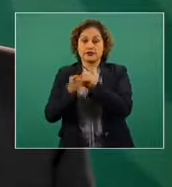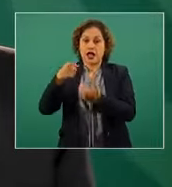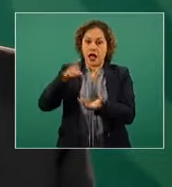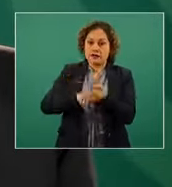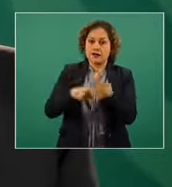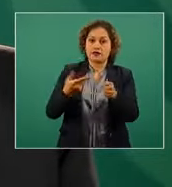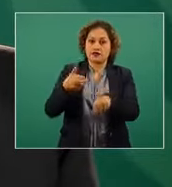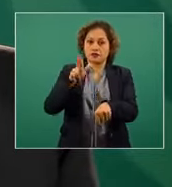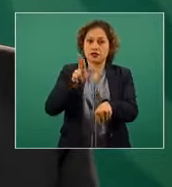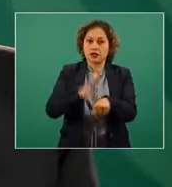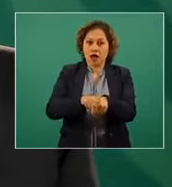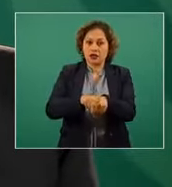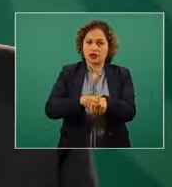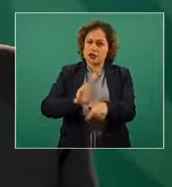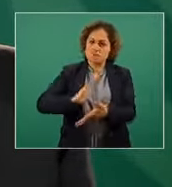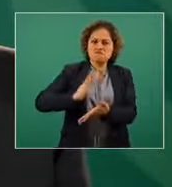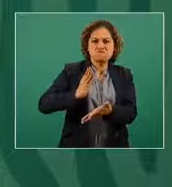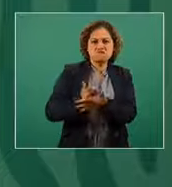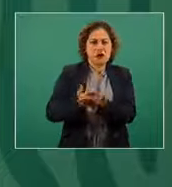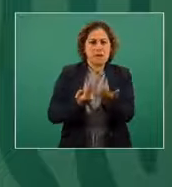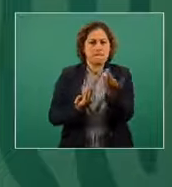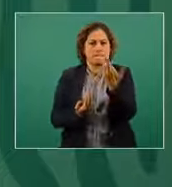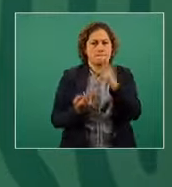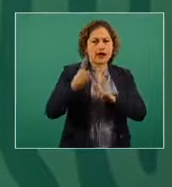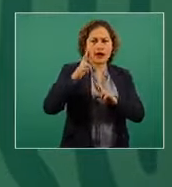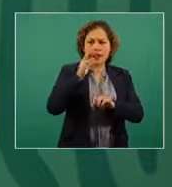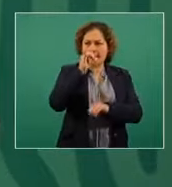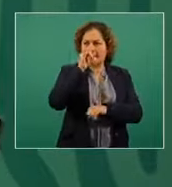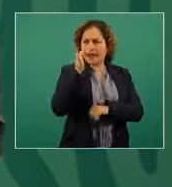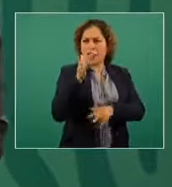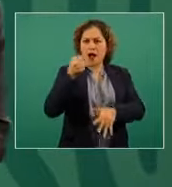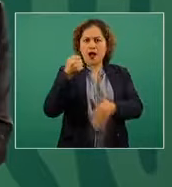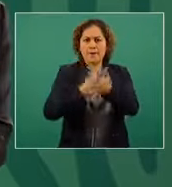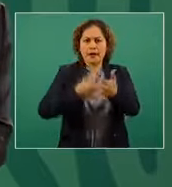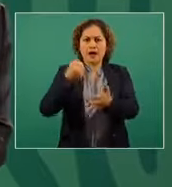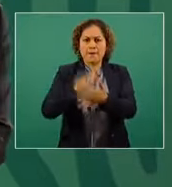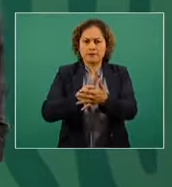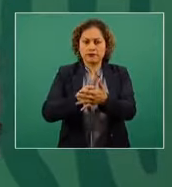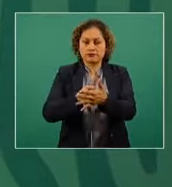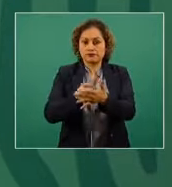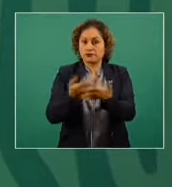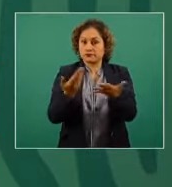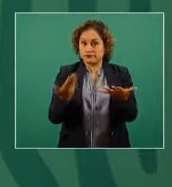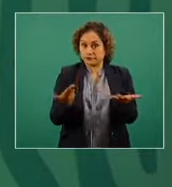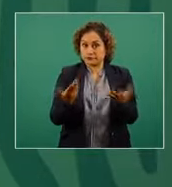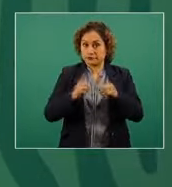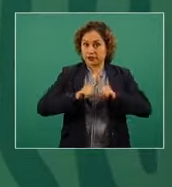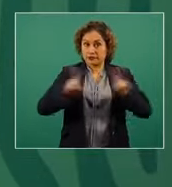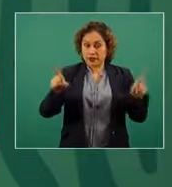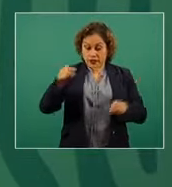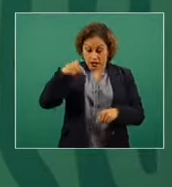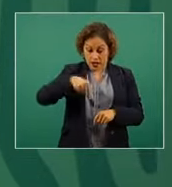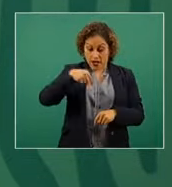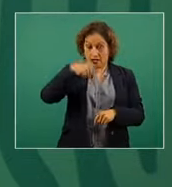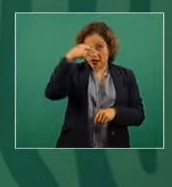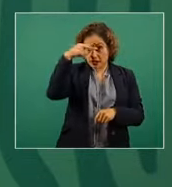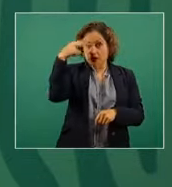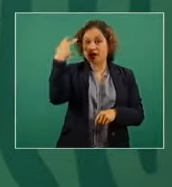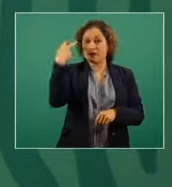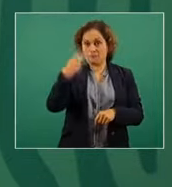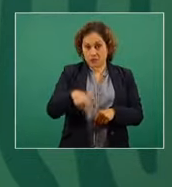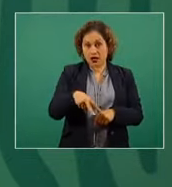protestas. Esto no quiere decir que aquí en el país no se